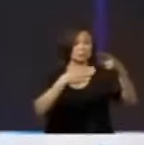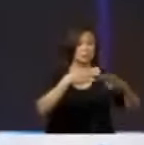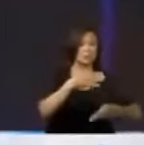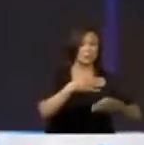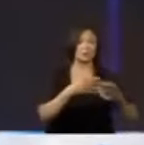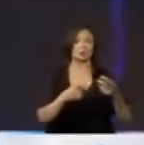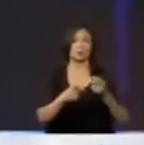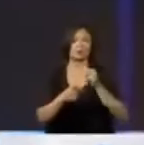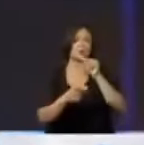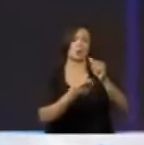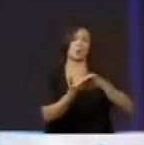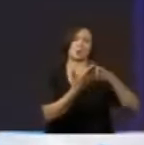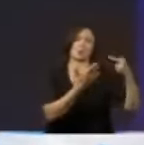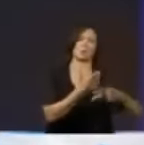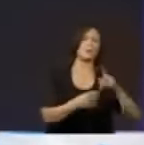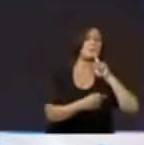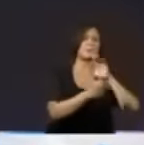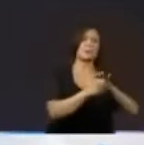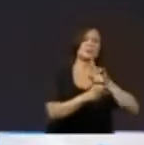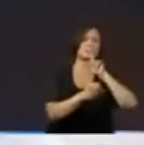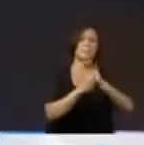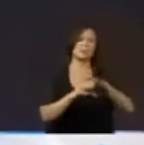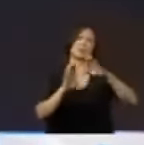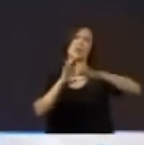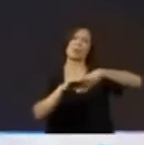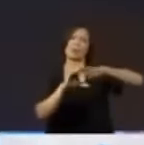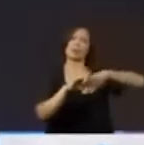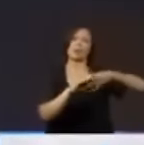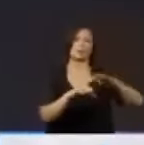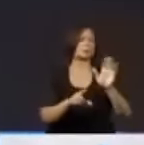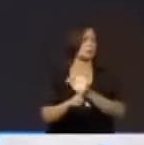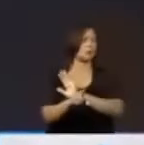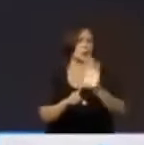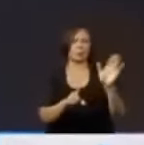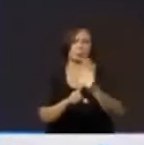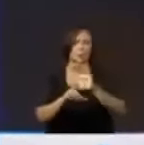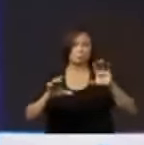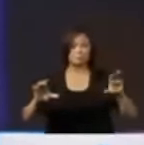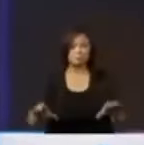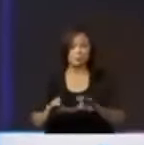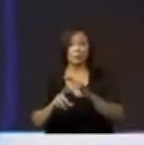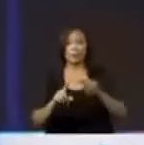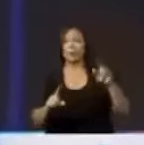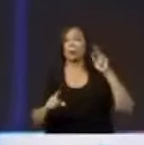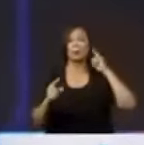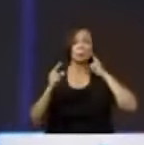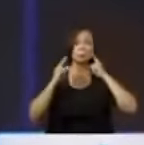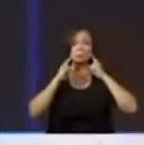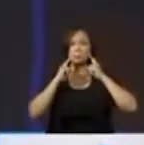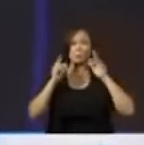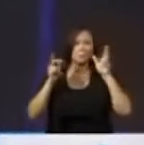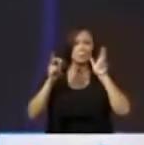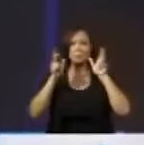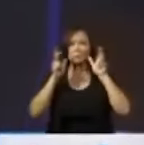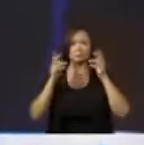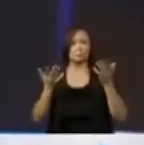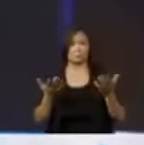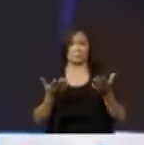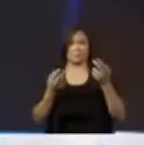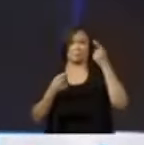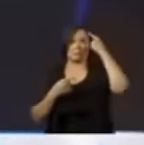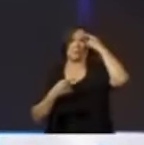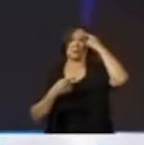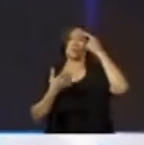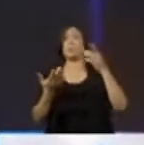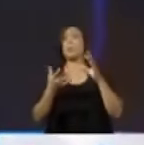resultados, no la política de promesas. Esta noche lo que hemos escuchado nos hace pensar que vivimos